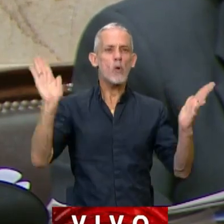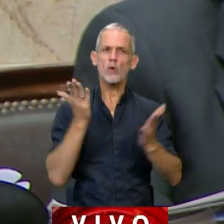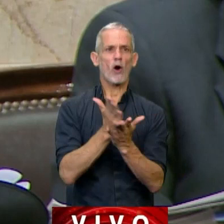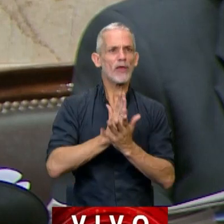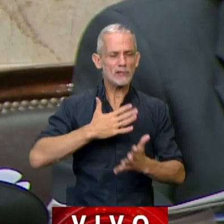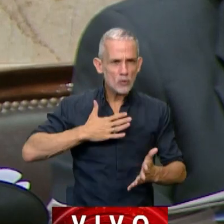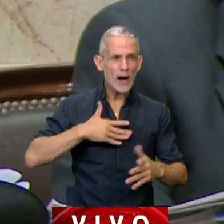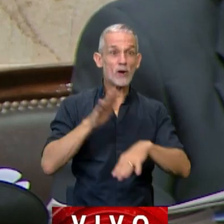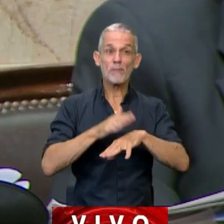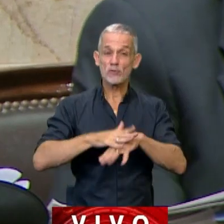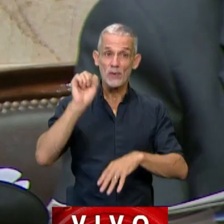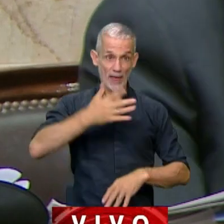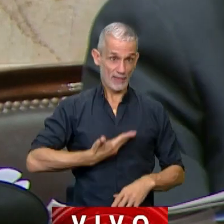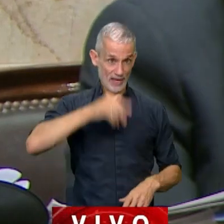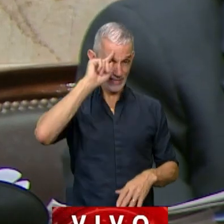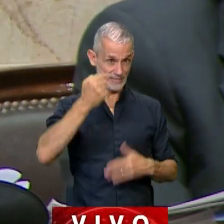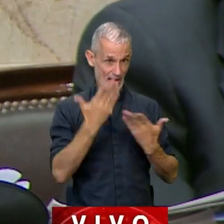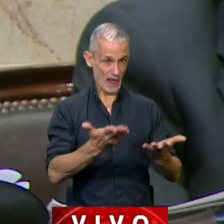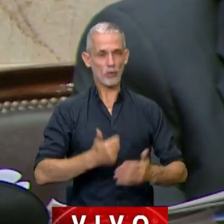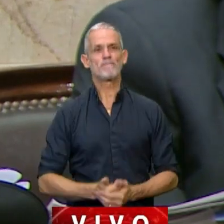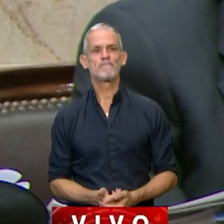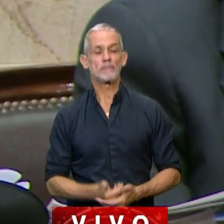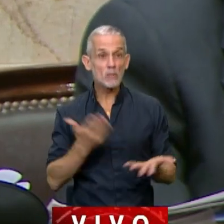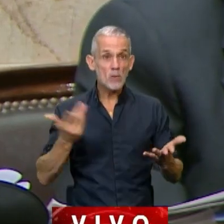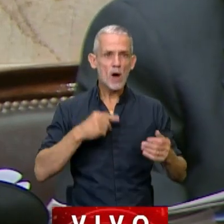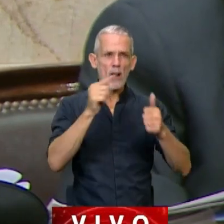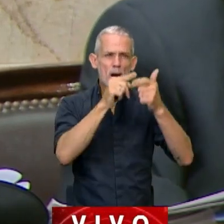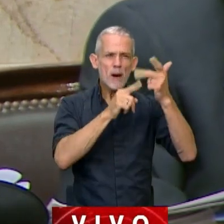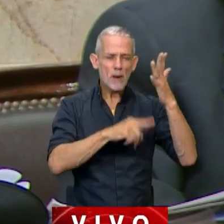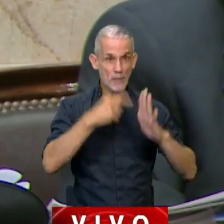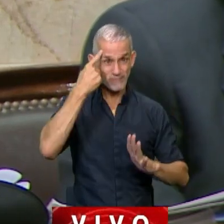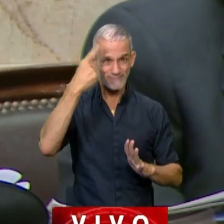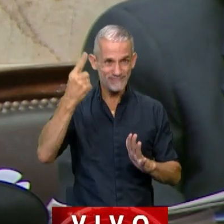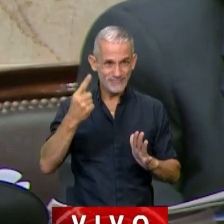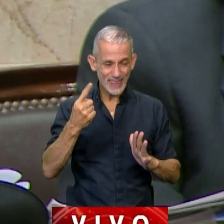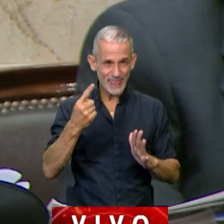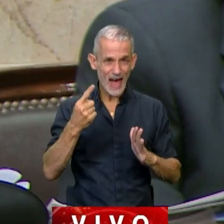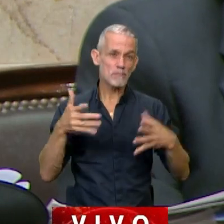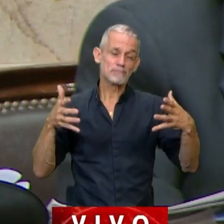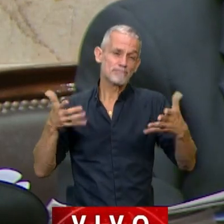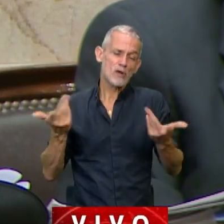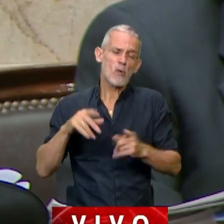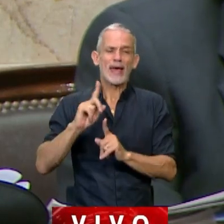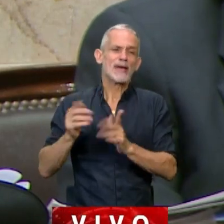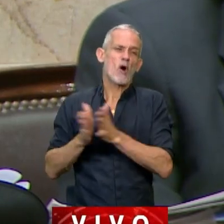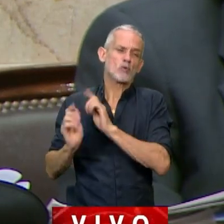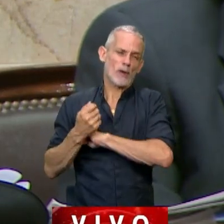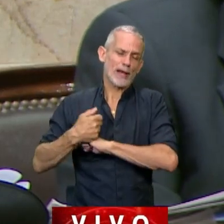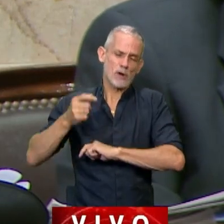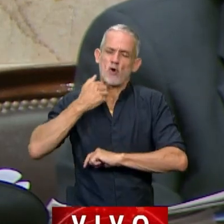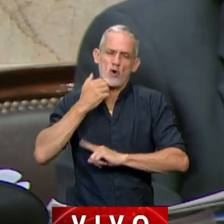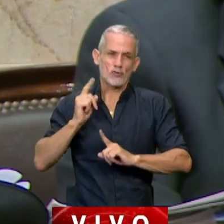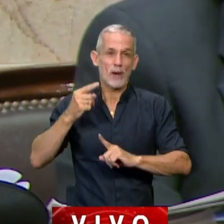es un derecho humano y que es una responsabilidad del Estado bueno todos estos conceptos que evidentemente no es que